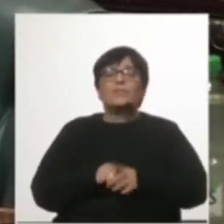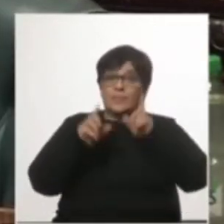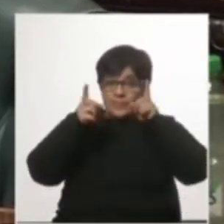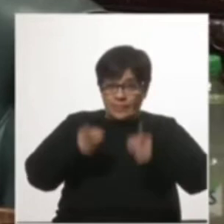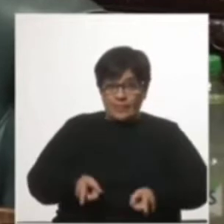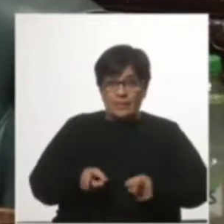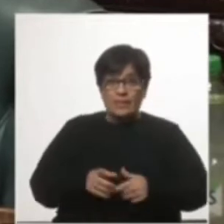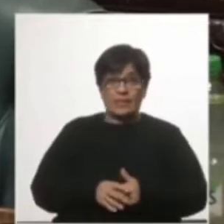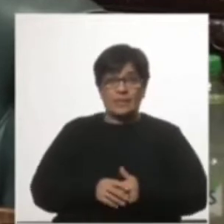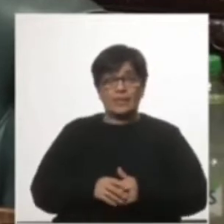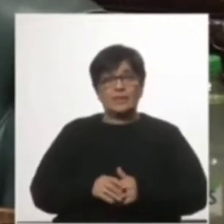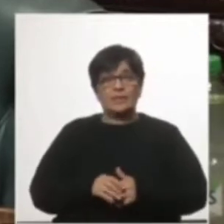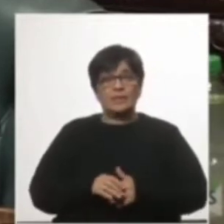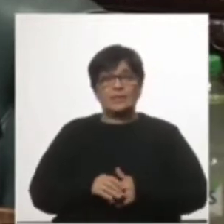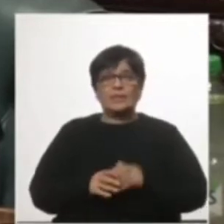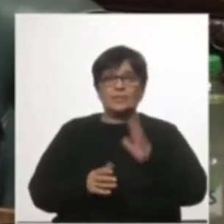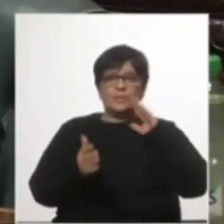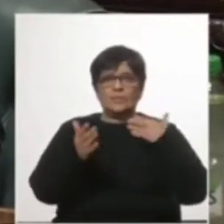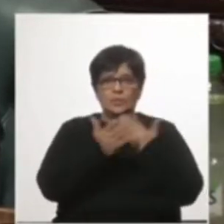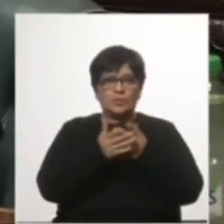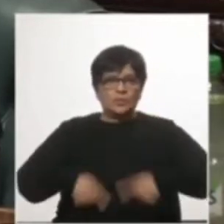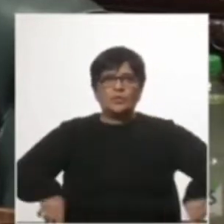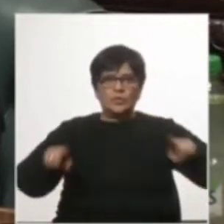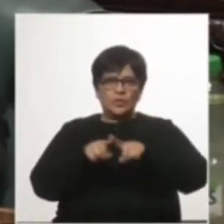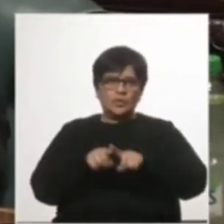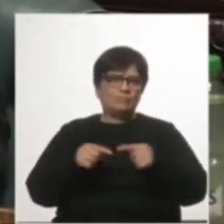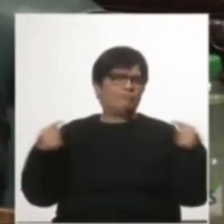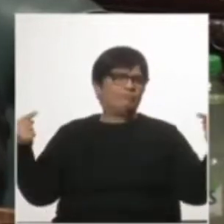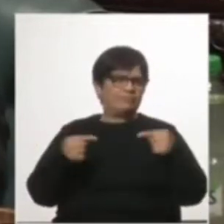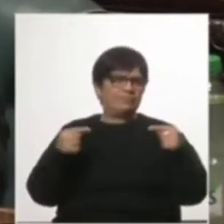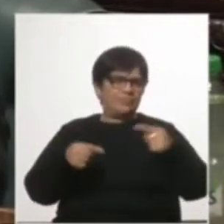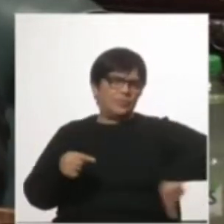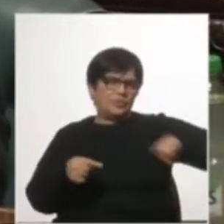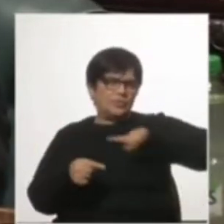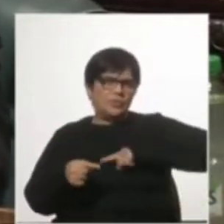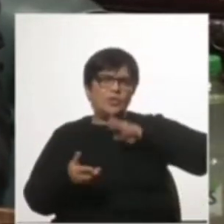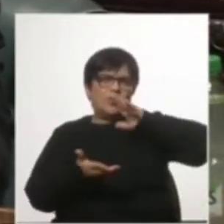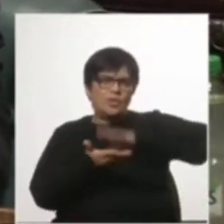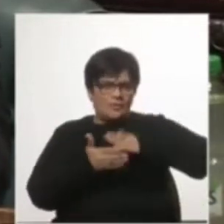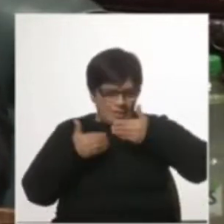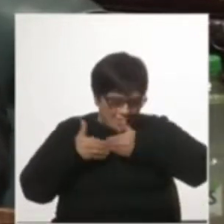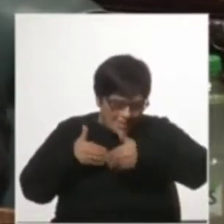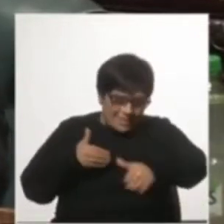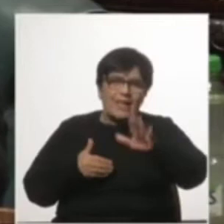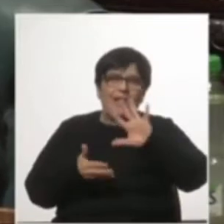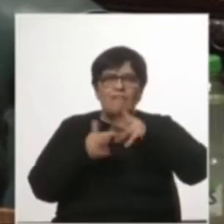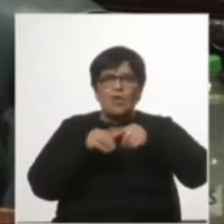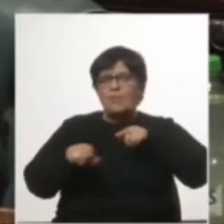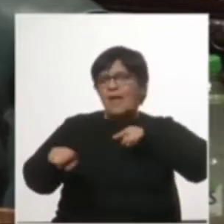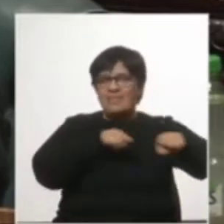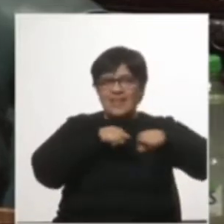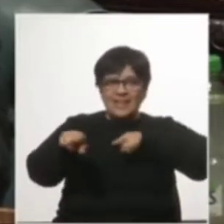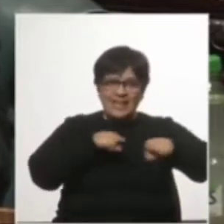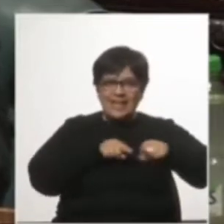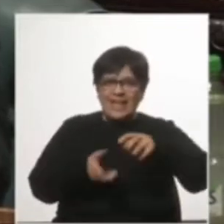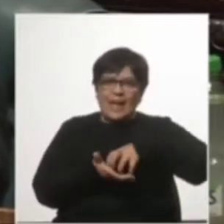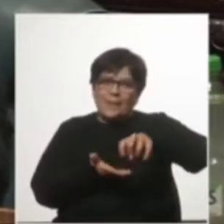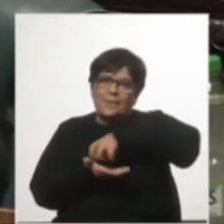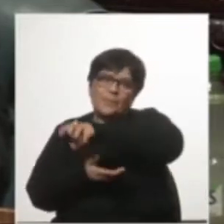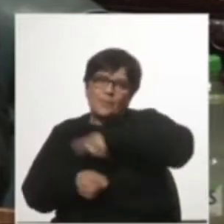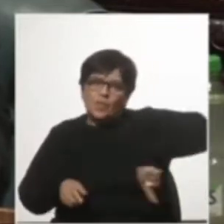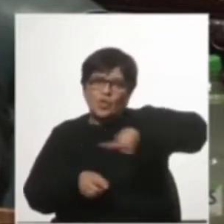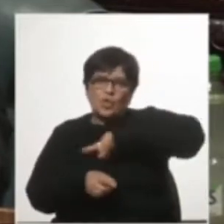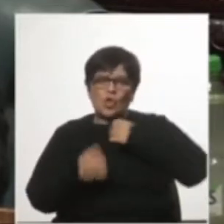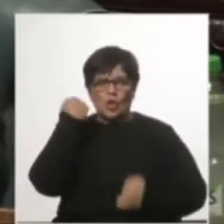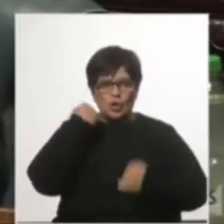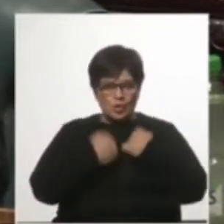También planteamos que nuestra discrepancia desde el arranque estaba en el manejo de los aspectos